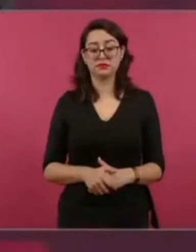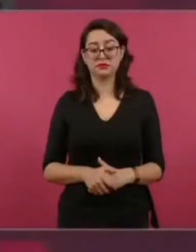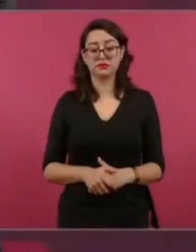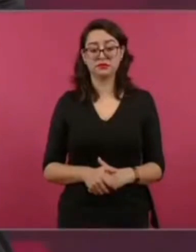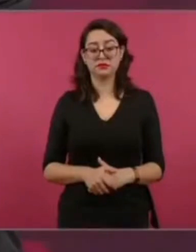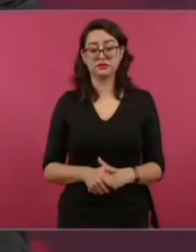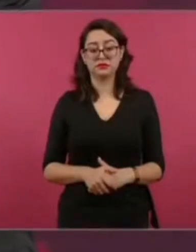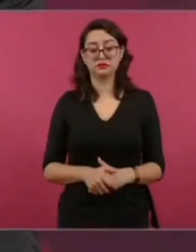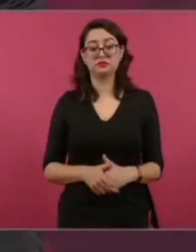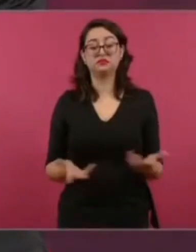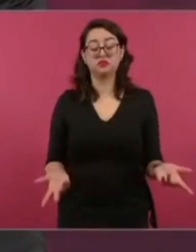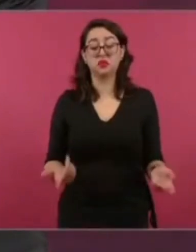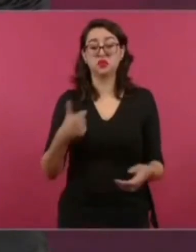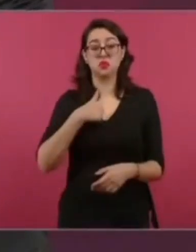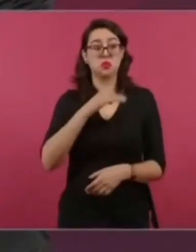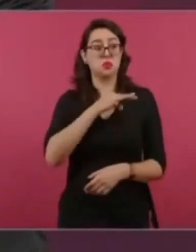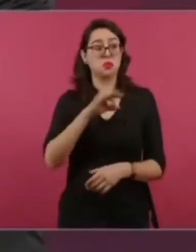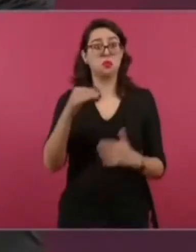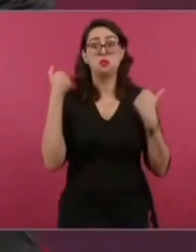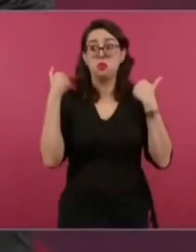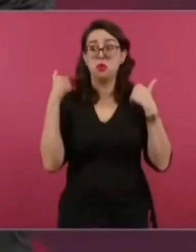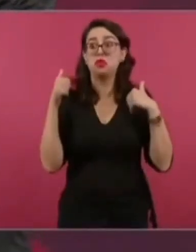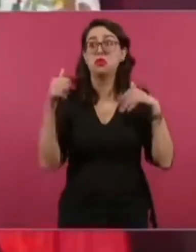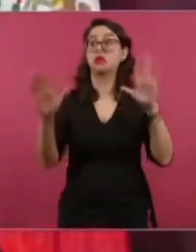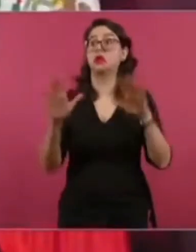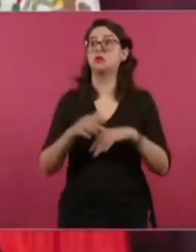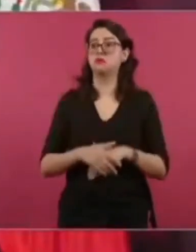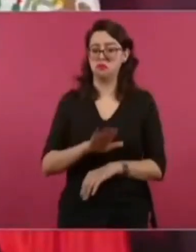me podría morir tranquilo,